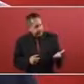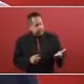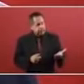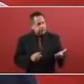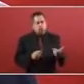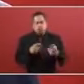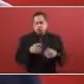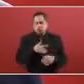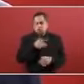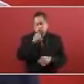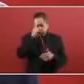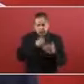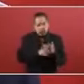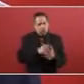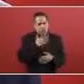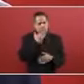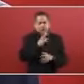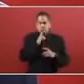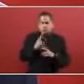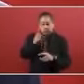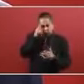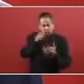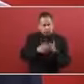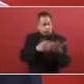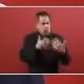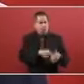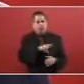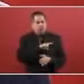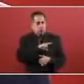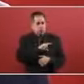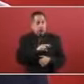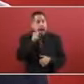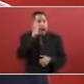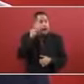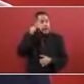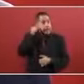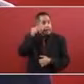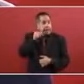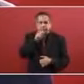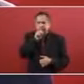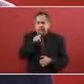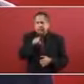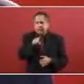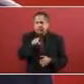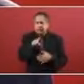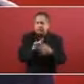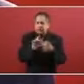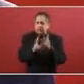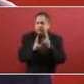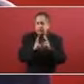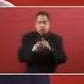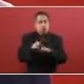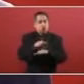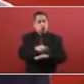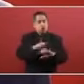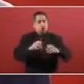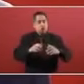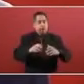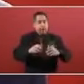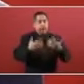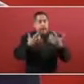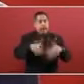seguro que va a haber una muy buena respuesta del sector privado. Ayer hablábamos también que en el caso de las